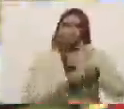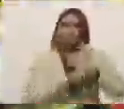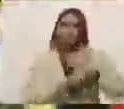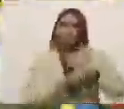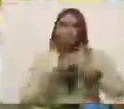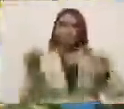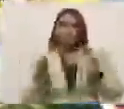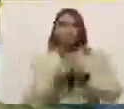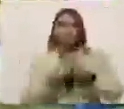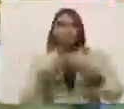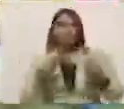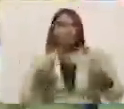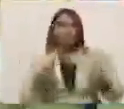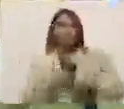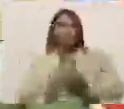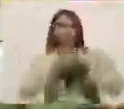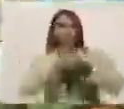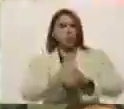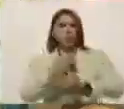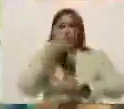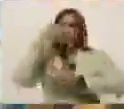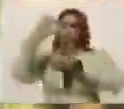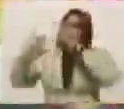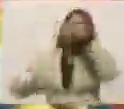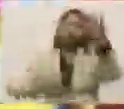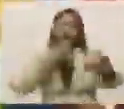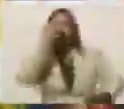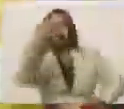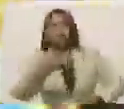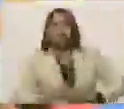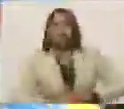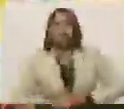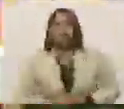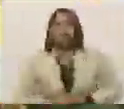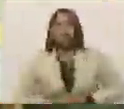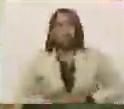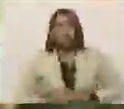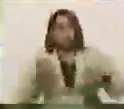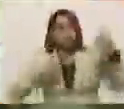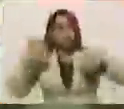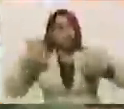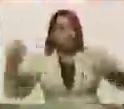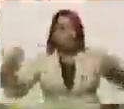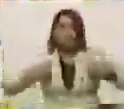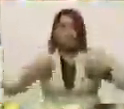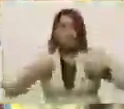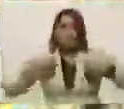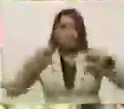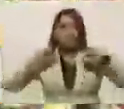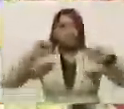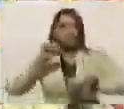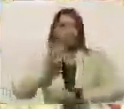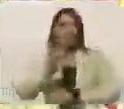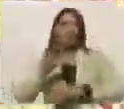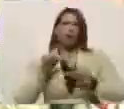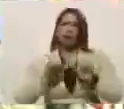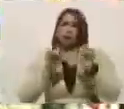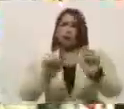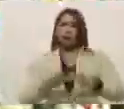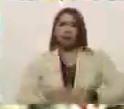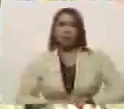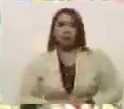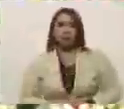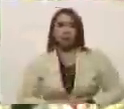con mucho amor gritemos a los cuatro vientos, ¡Chávez vive! ¡Chávez vive!